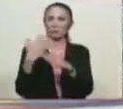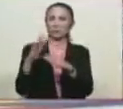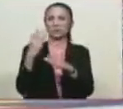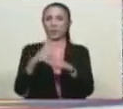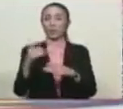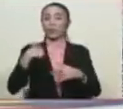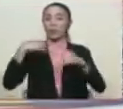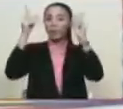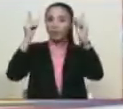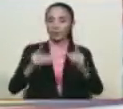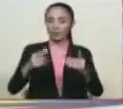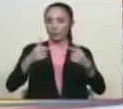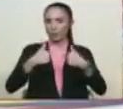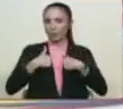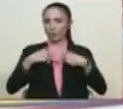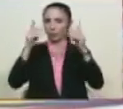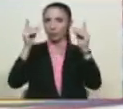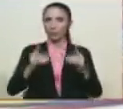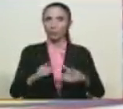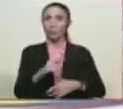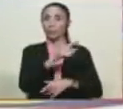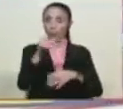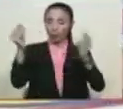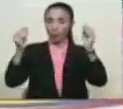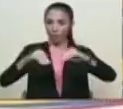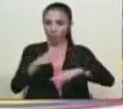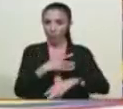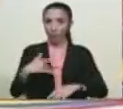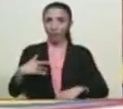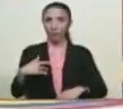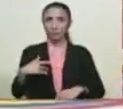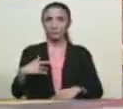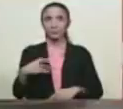Esa es mi decisión. ¿Están de acuerdo?